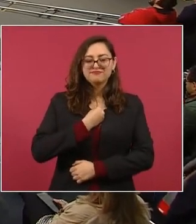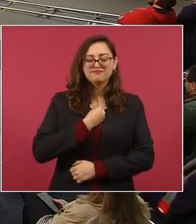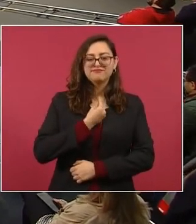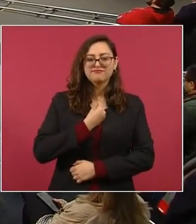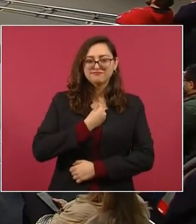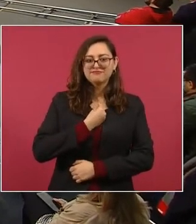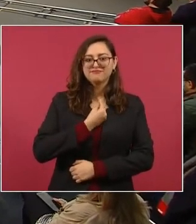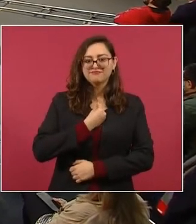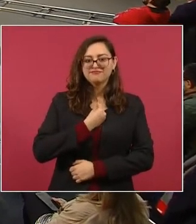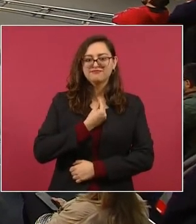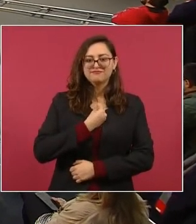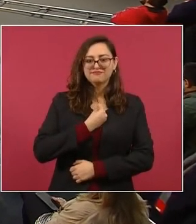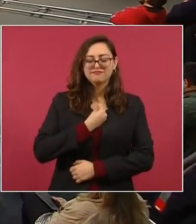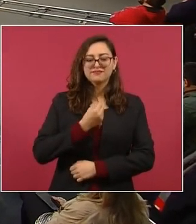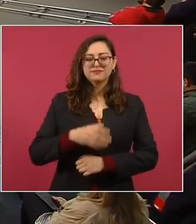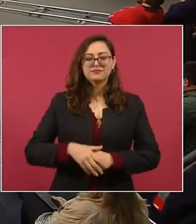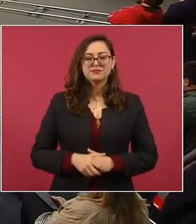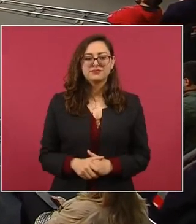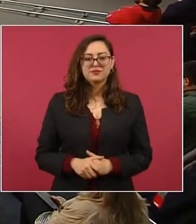¿Eh?